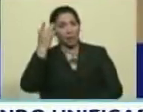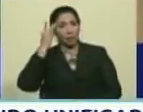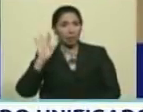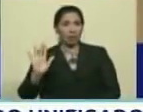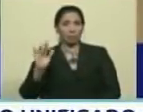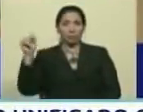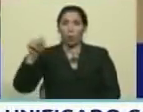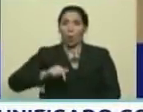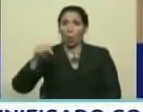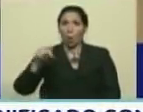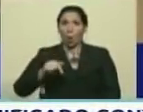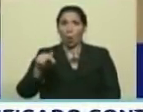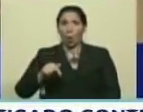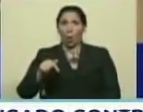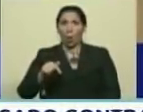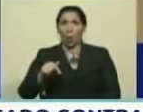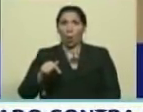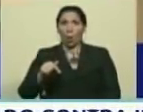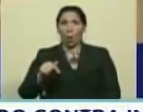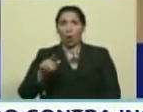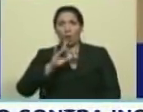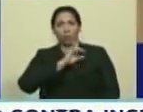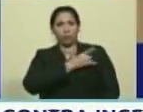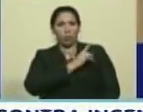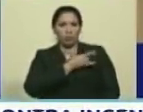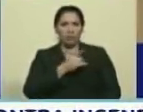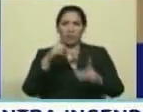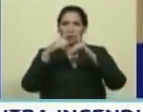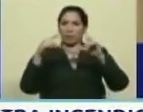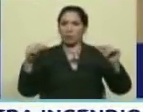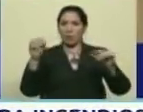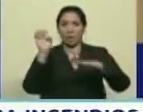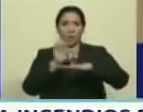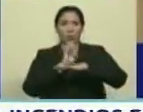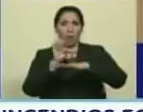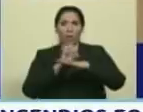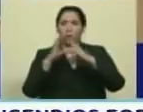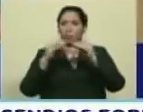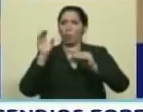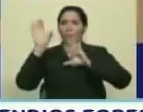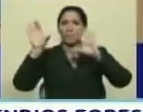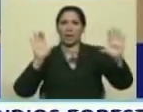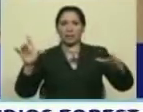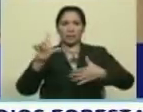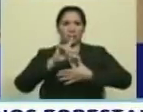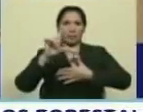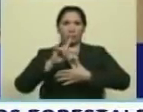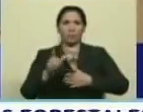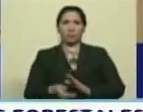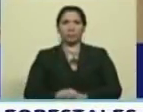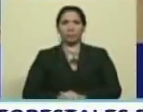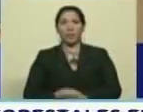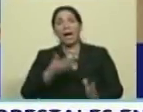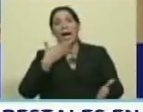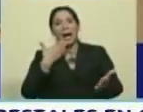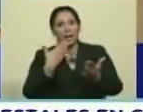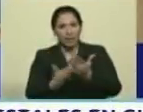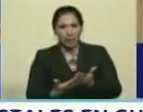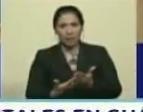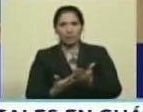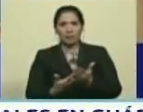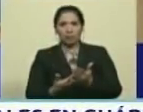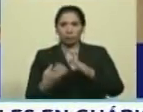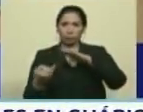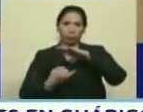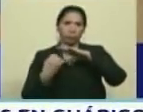hoy, gracias a somos hermanos de Bolivia, de Nicaragua, de Ecuador, de todos los países latinoamericanos, gracias a estas